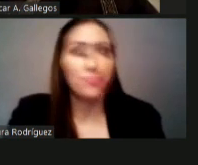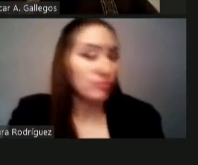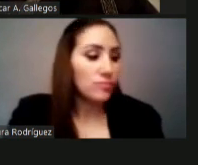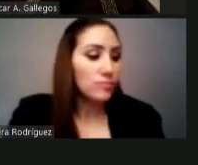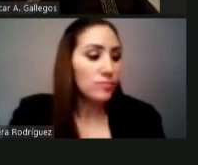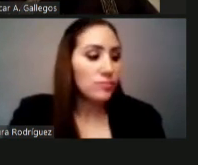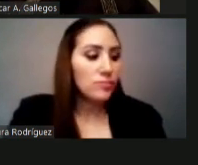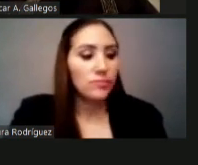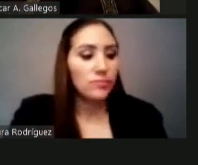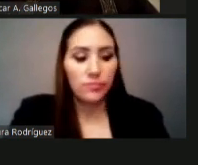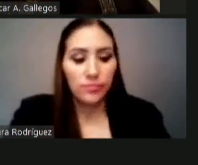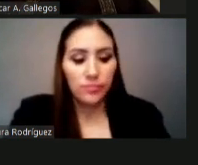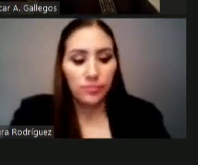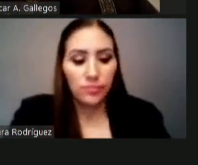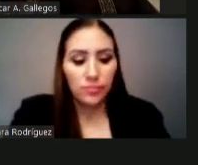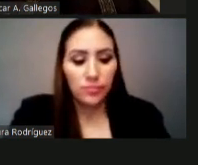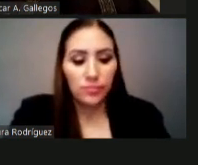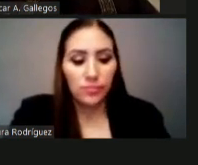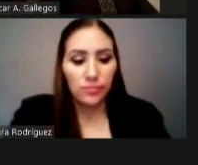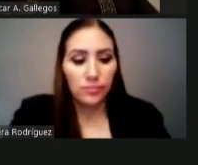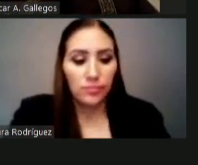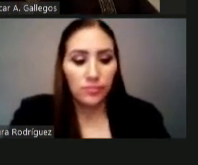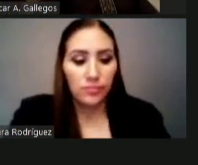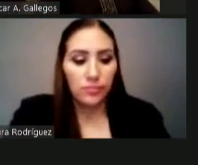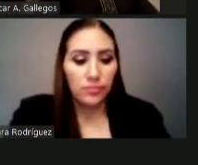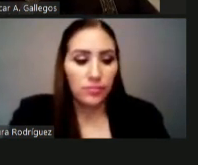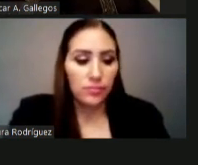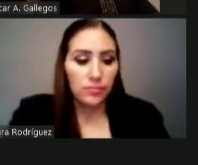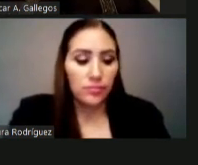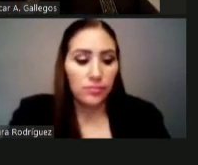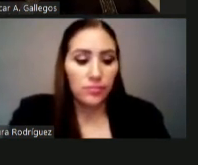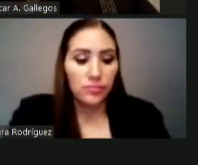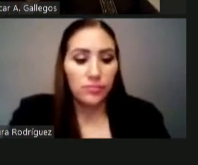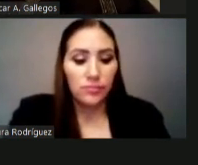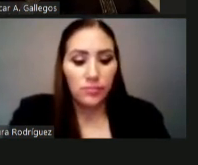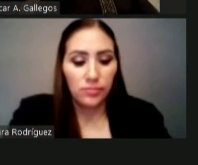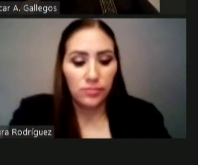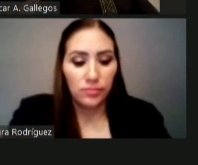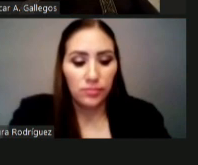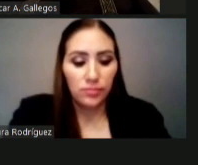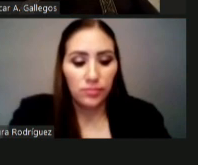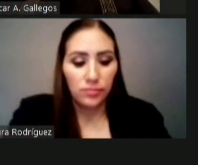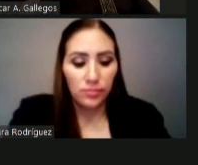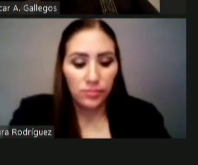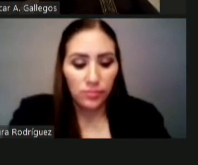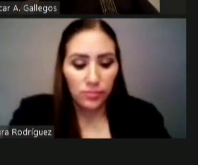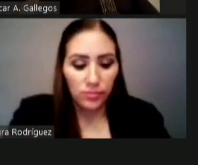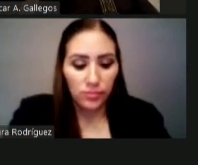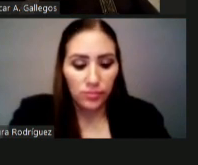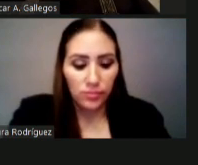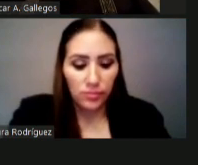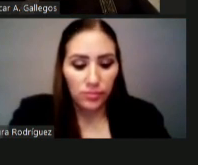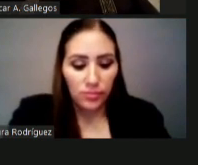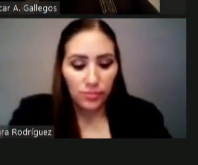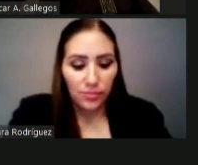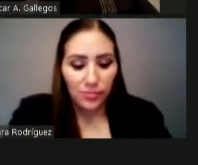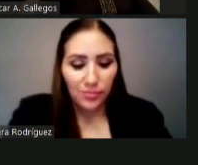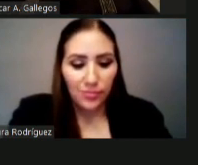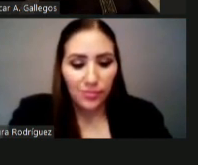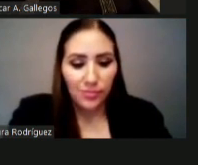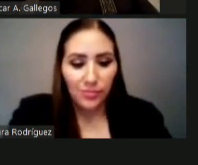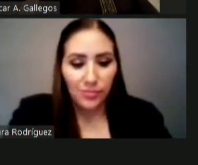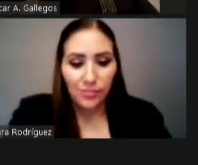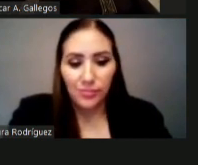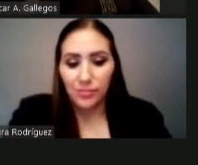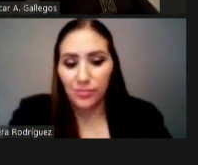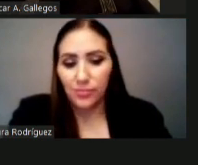par de enfermeras y de un médico en Plaza de las Américas, donde el gerente de esta plaza corrió, insultó